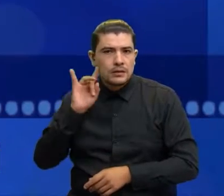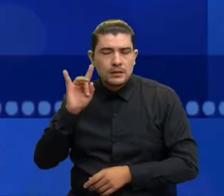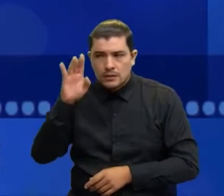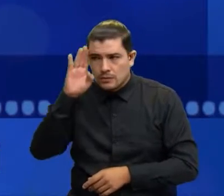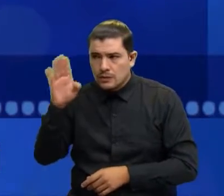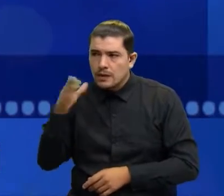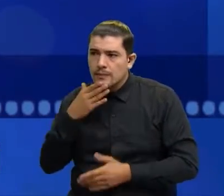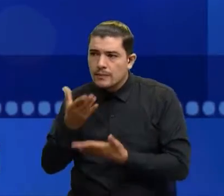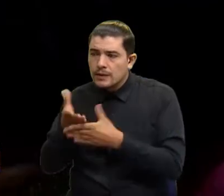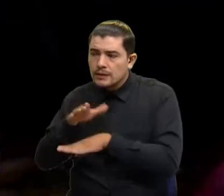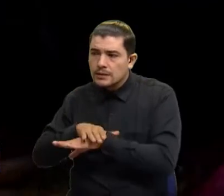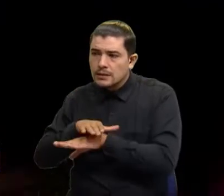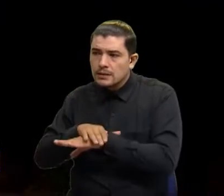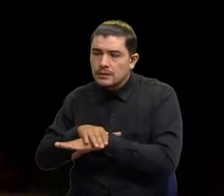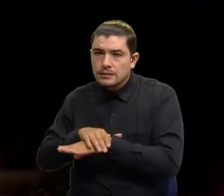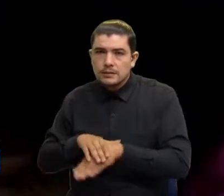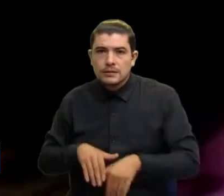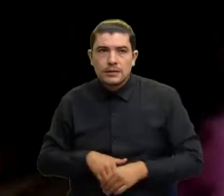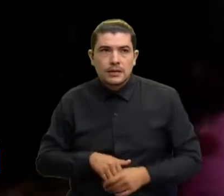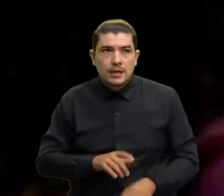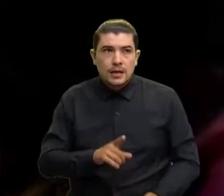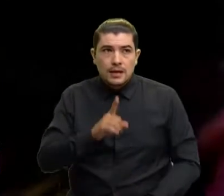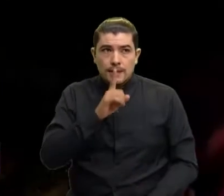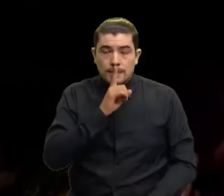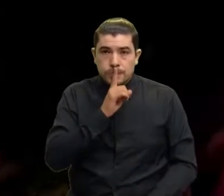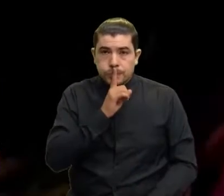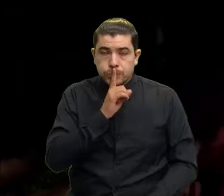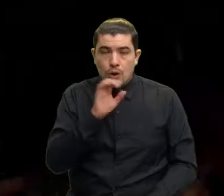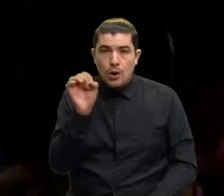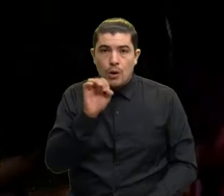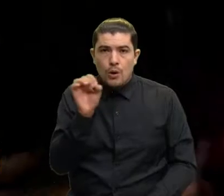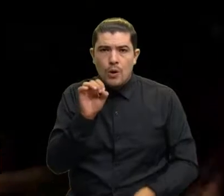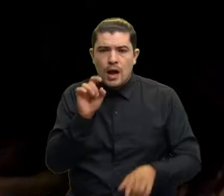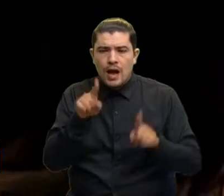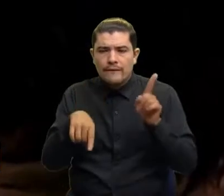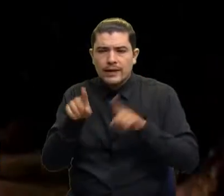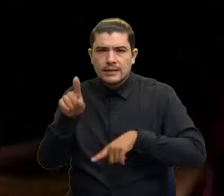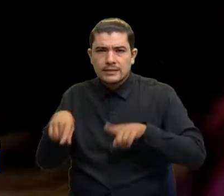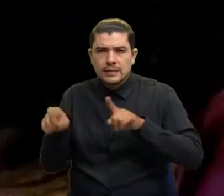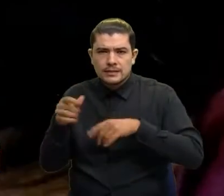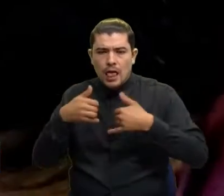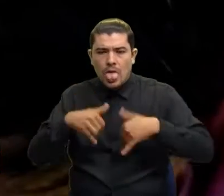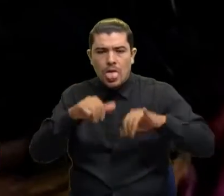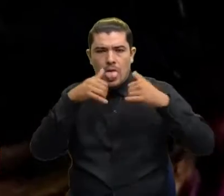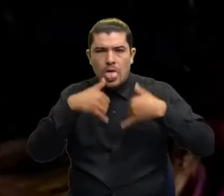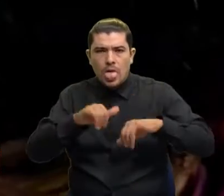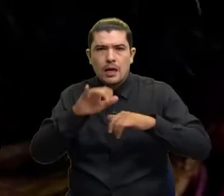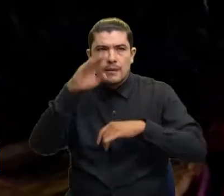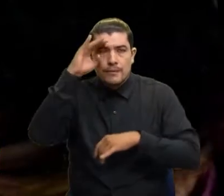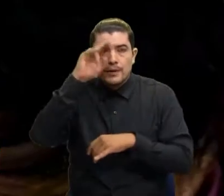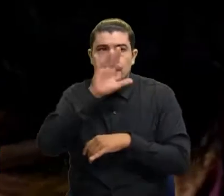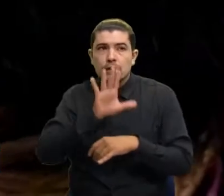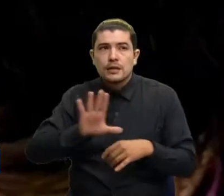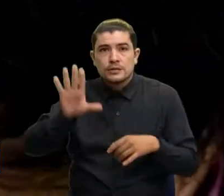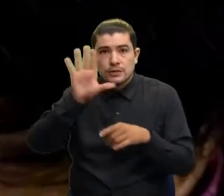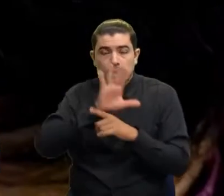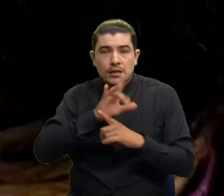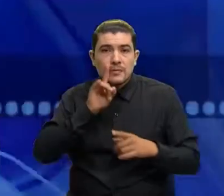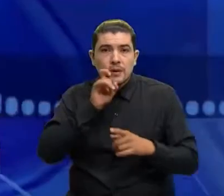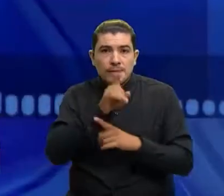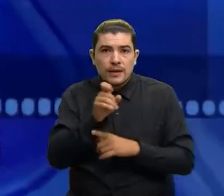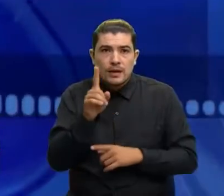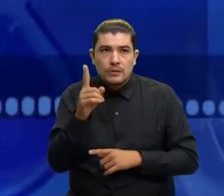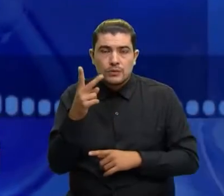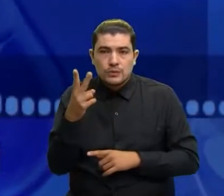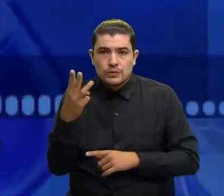Buenas tardes. El silencio o en muchas ocasiones burlas son las llamadas que recibe la policía de Bucaramanga al